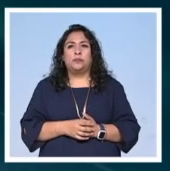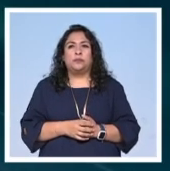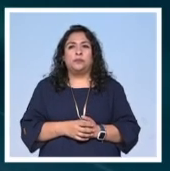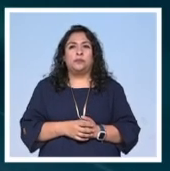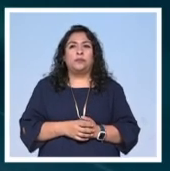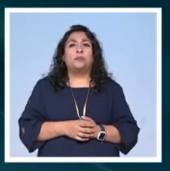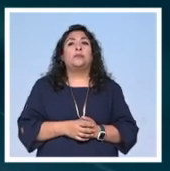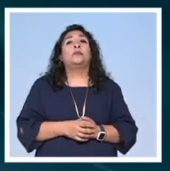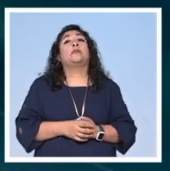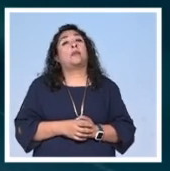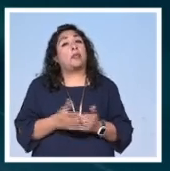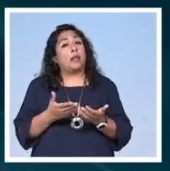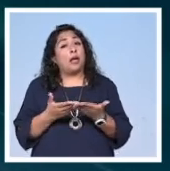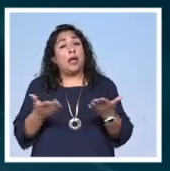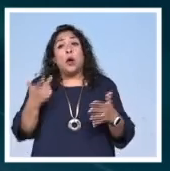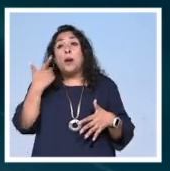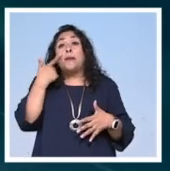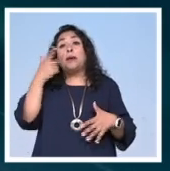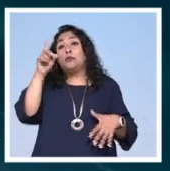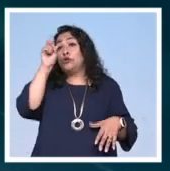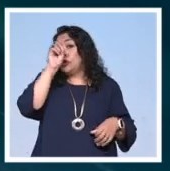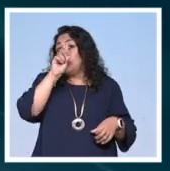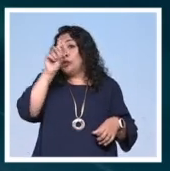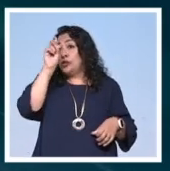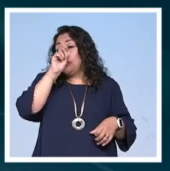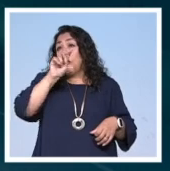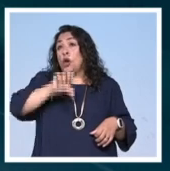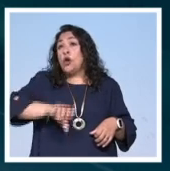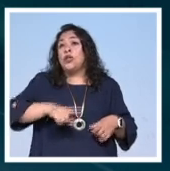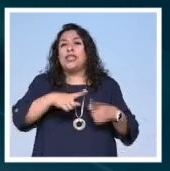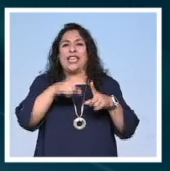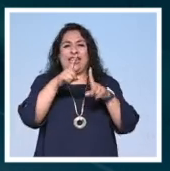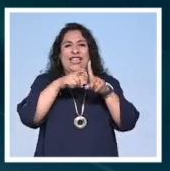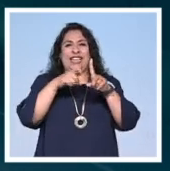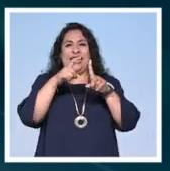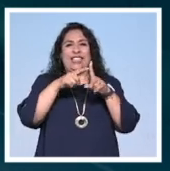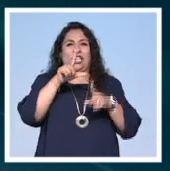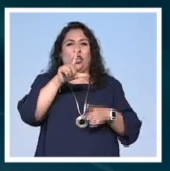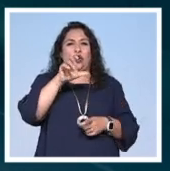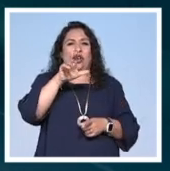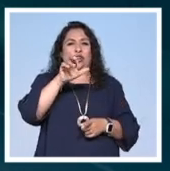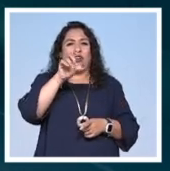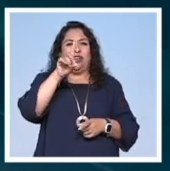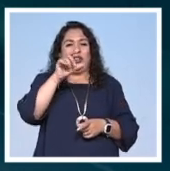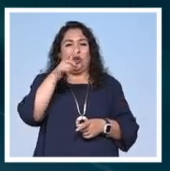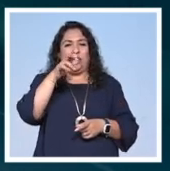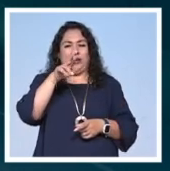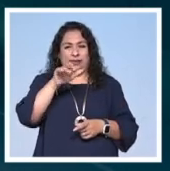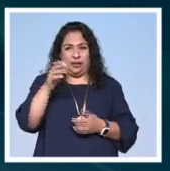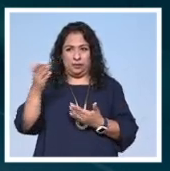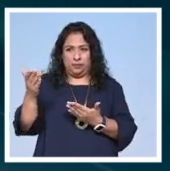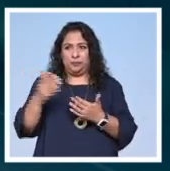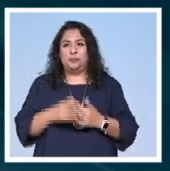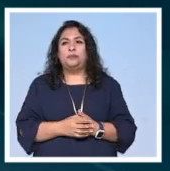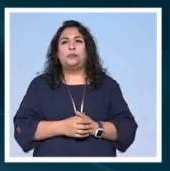Monterrubio ahora veamos qué recomendación nos tiene esta noche el crítico de cine Leonardo García